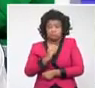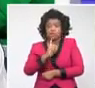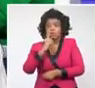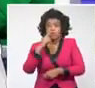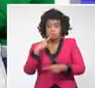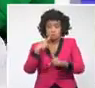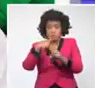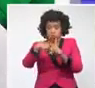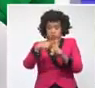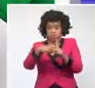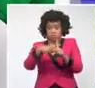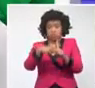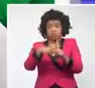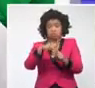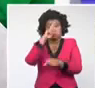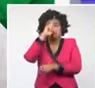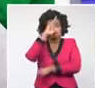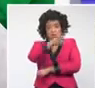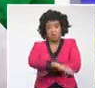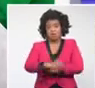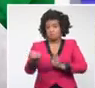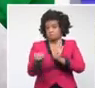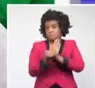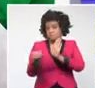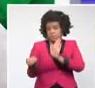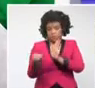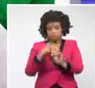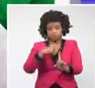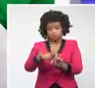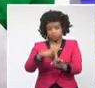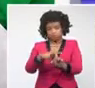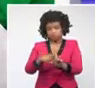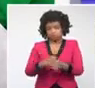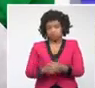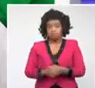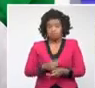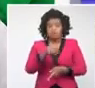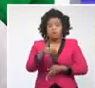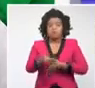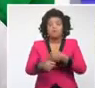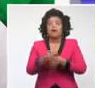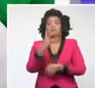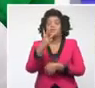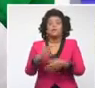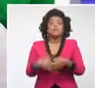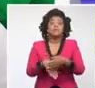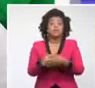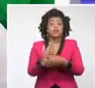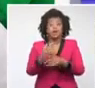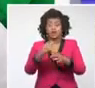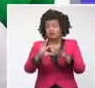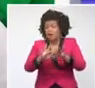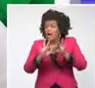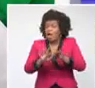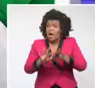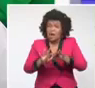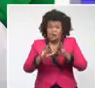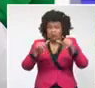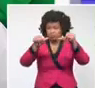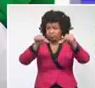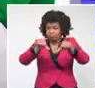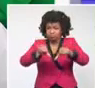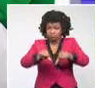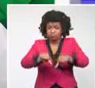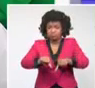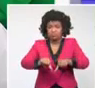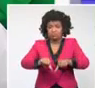el diagnóstico y después de una estadía no muy prolongada, 3 días, una parte de ello en terapia intensiva,